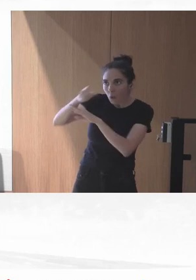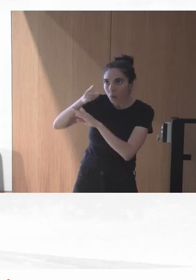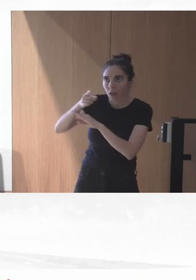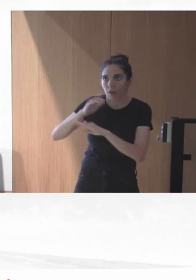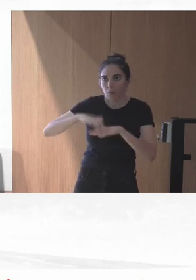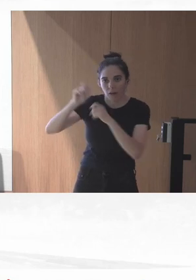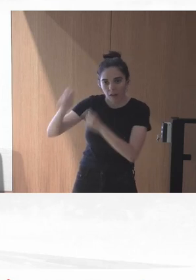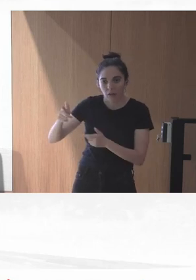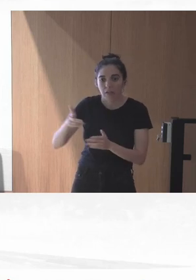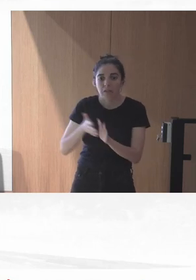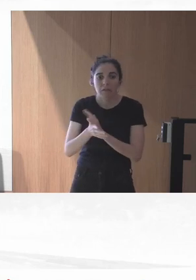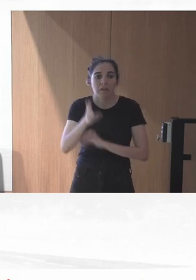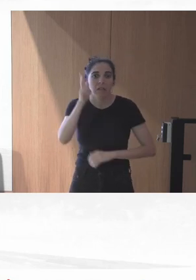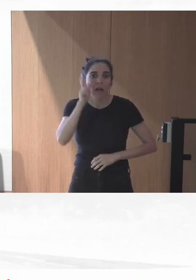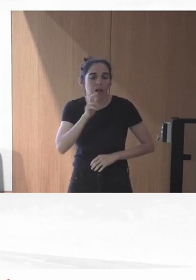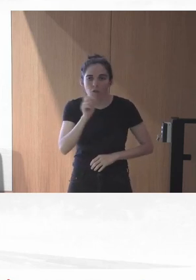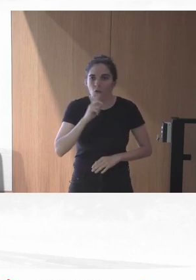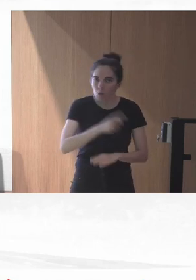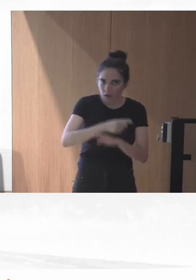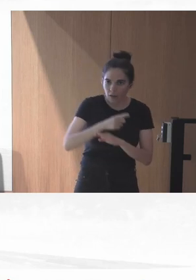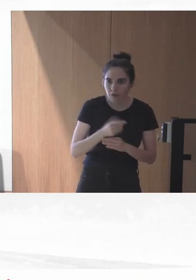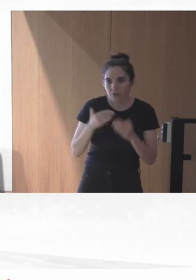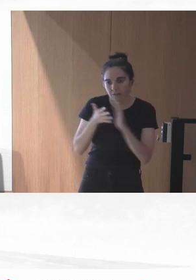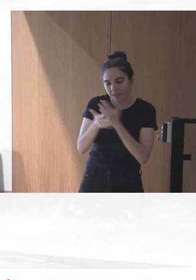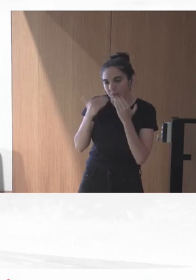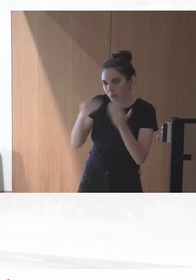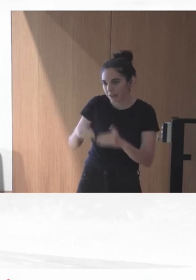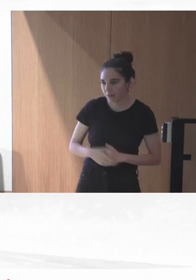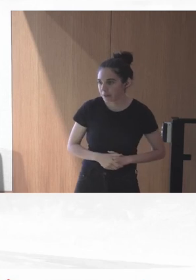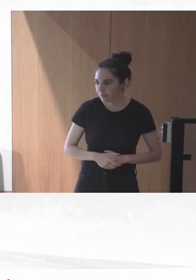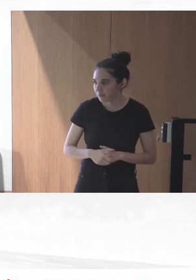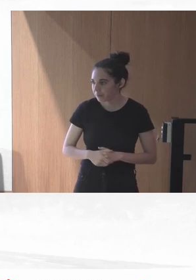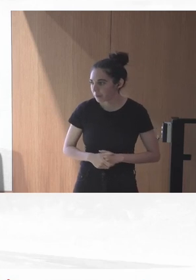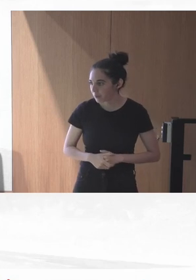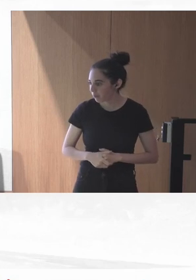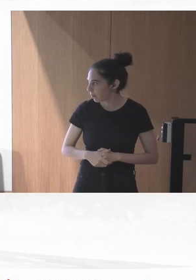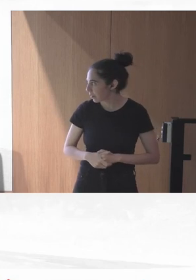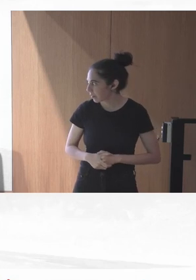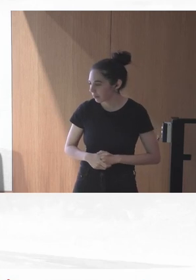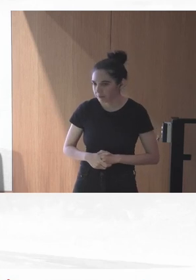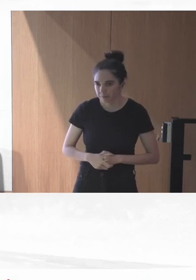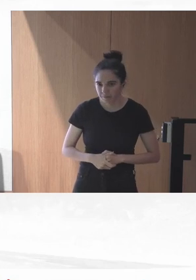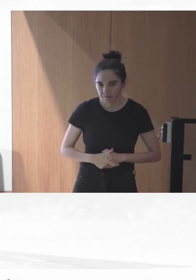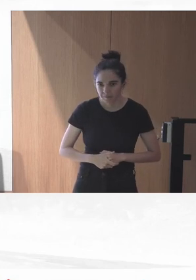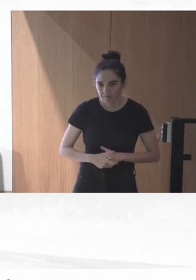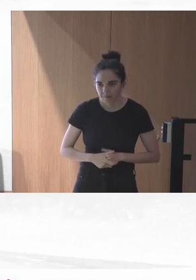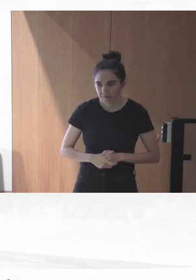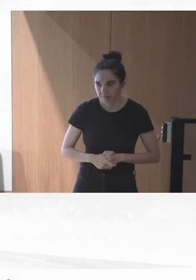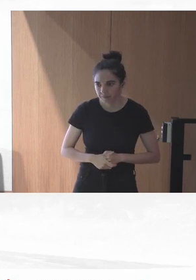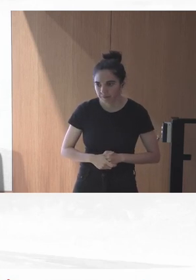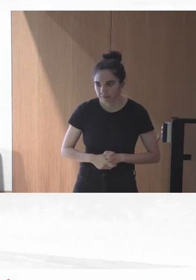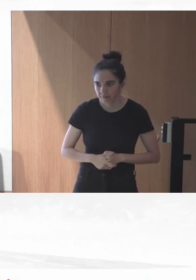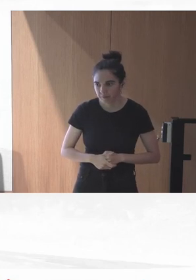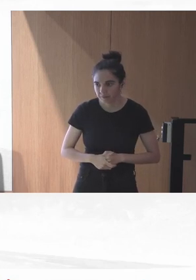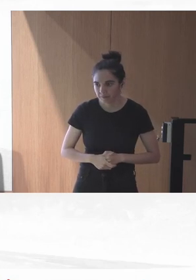de privilegios, sino de obligaciones. Así que muchas gracias. Y a lo mejor vamos a pasar a